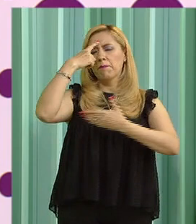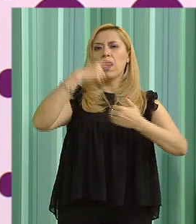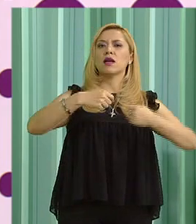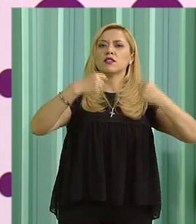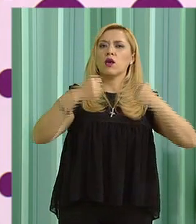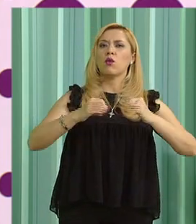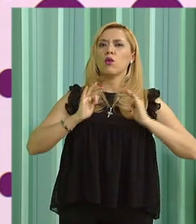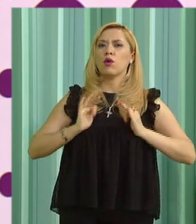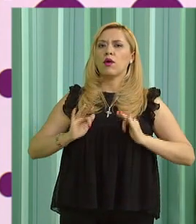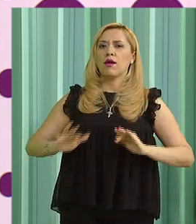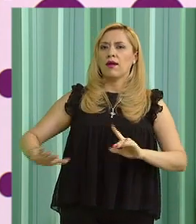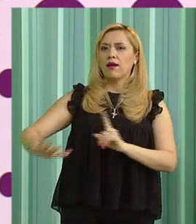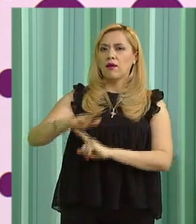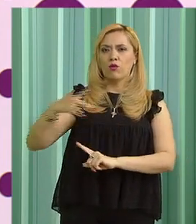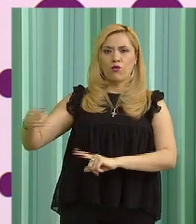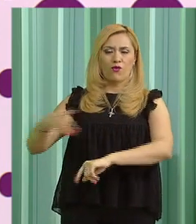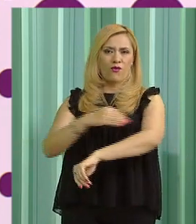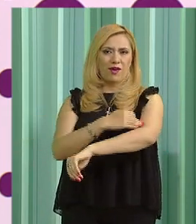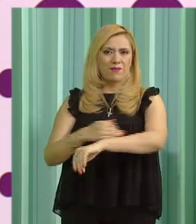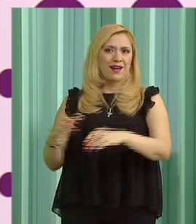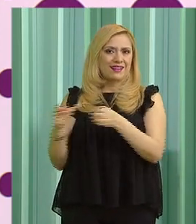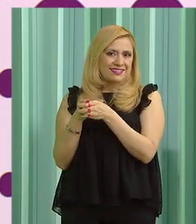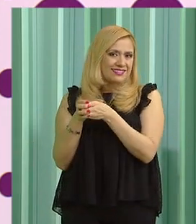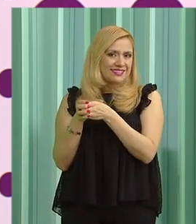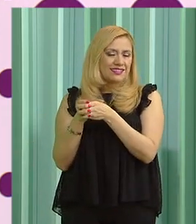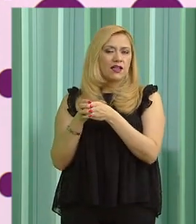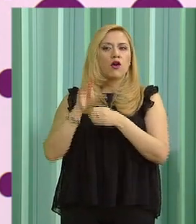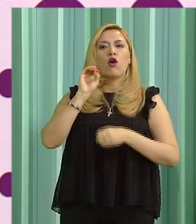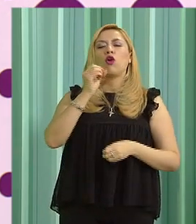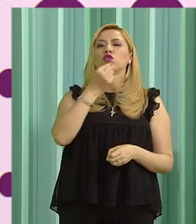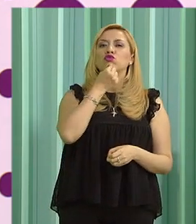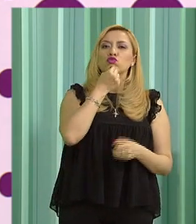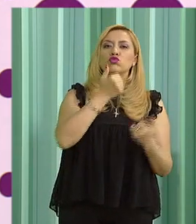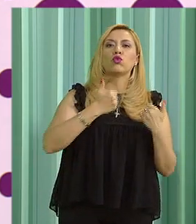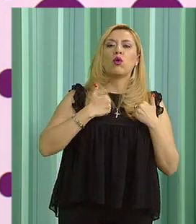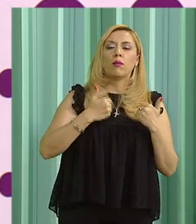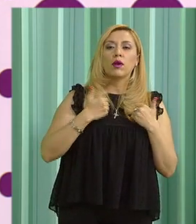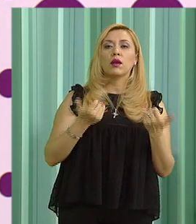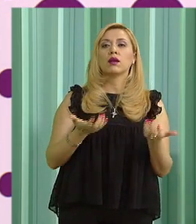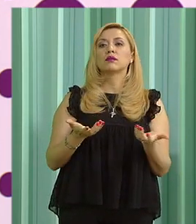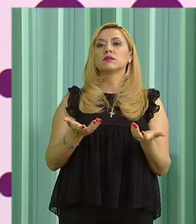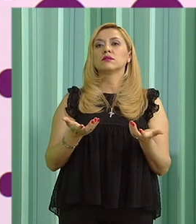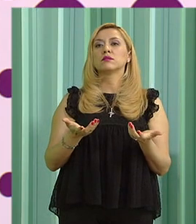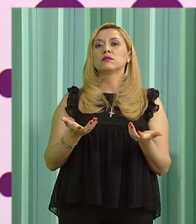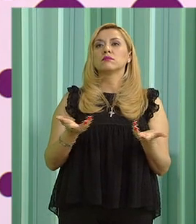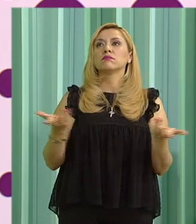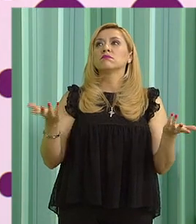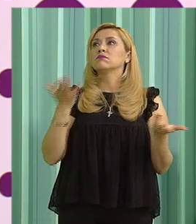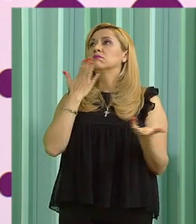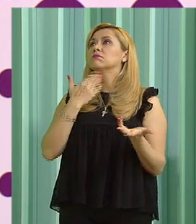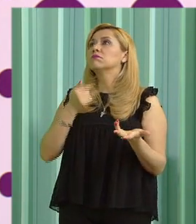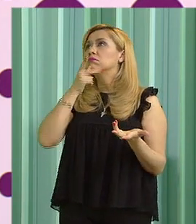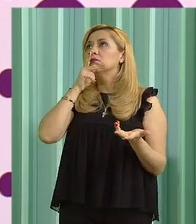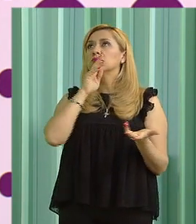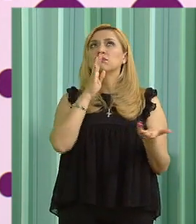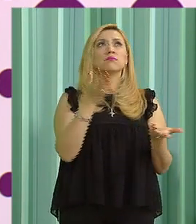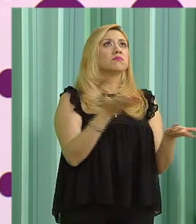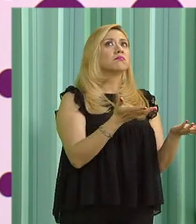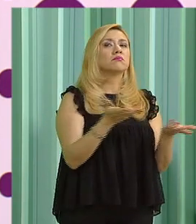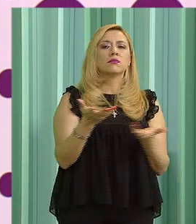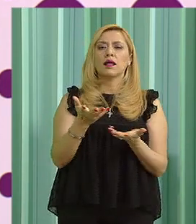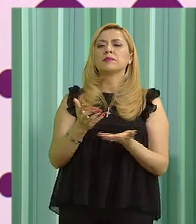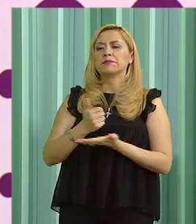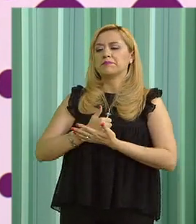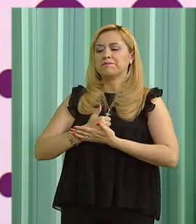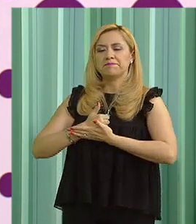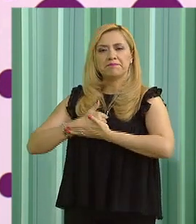sus familias, o con niños y adolescentes que han perdido cuidados parentales para procurar